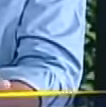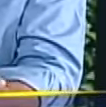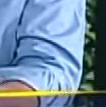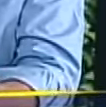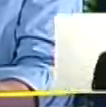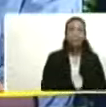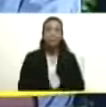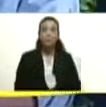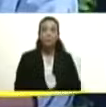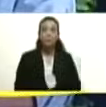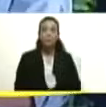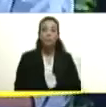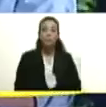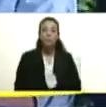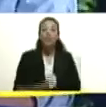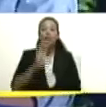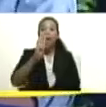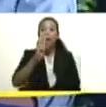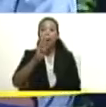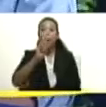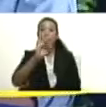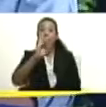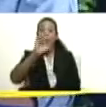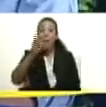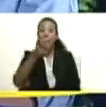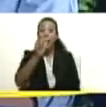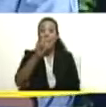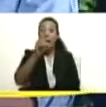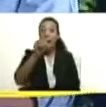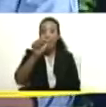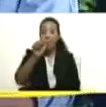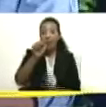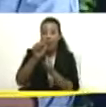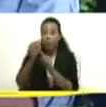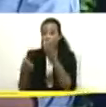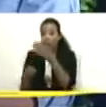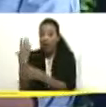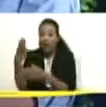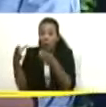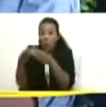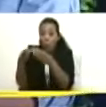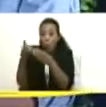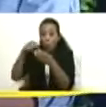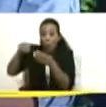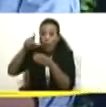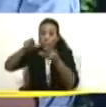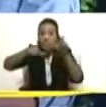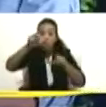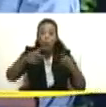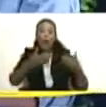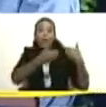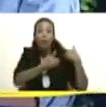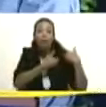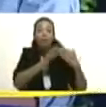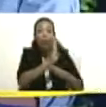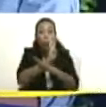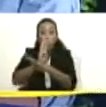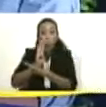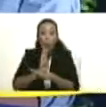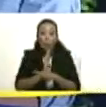que es el gobierno de la gente, que es el gobierno territorial. Yo consideraría, presidente, incluso ver cómo